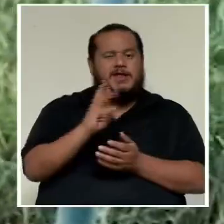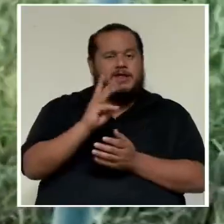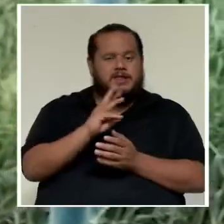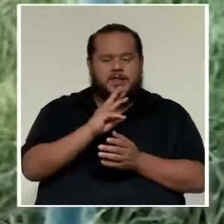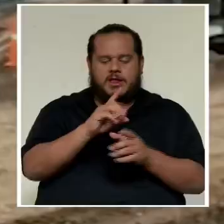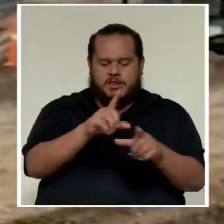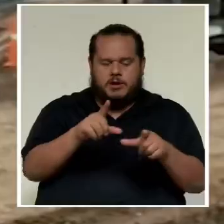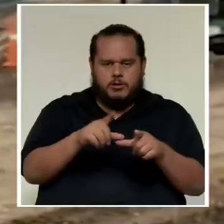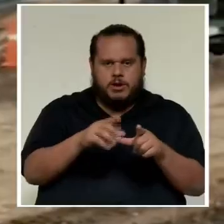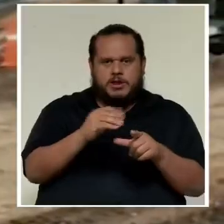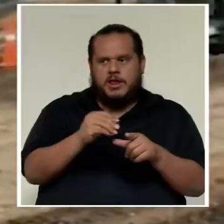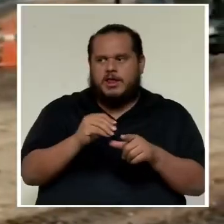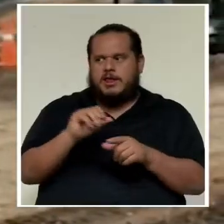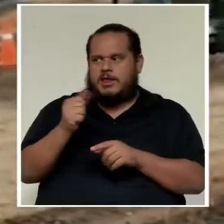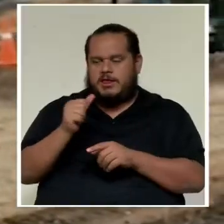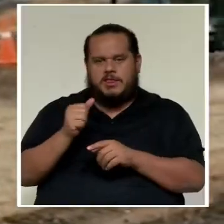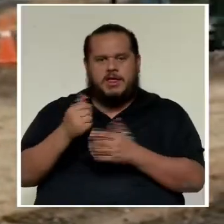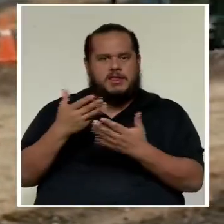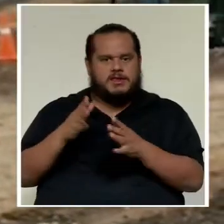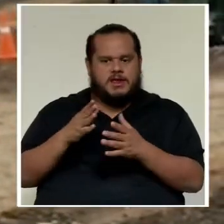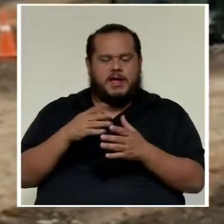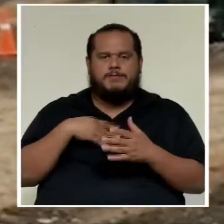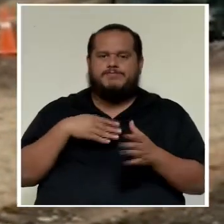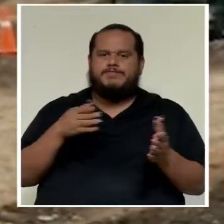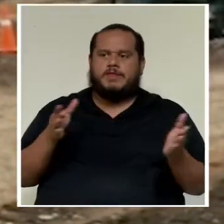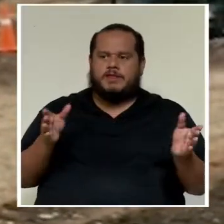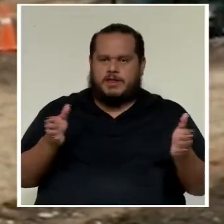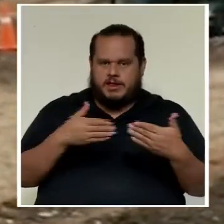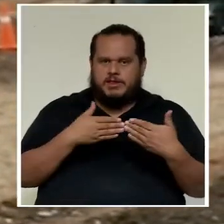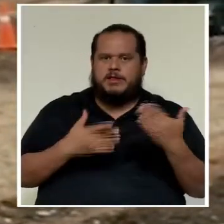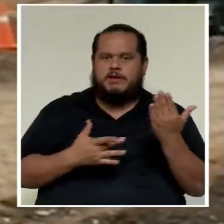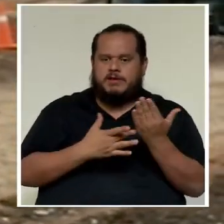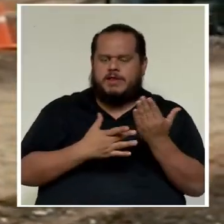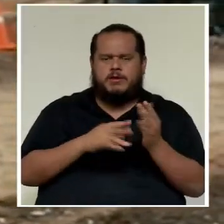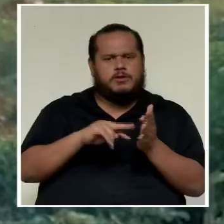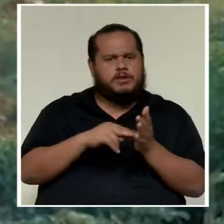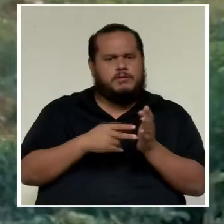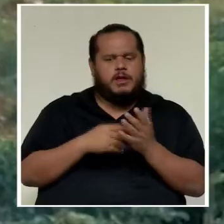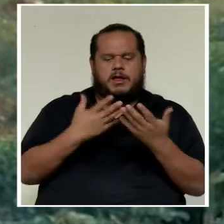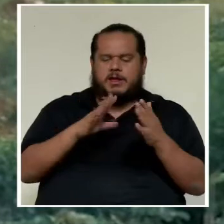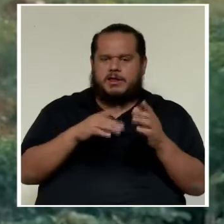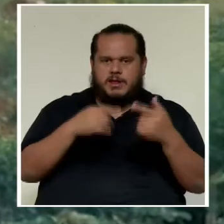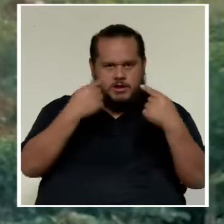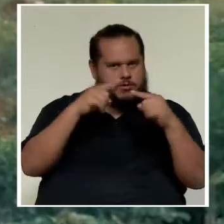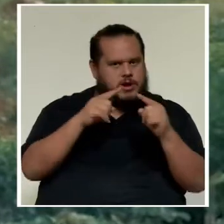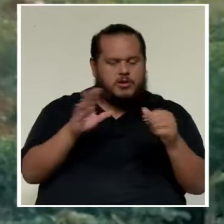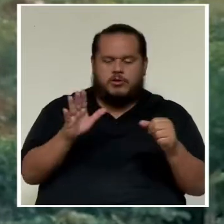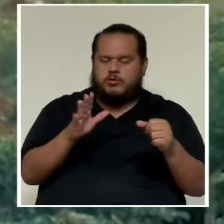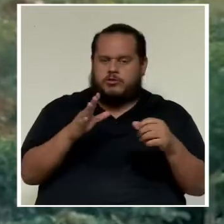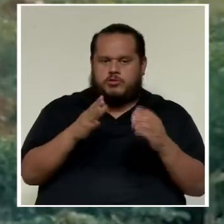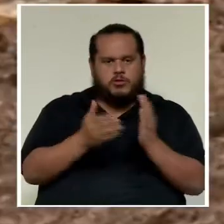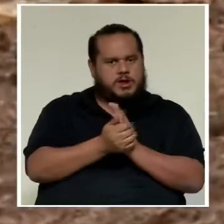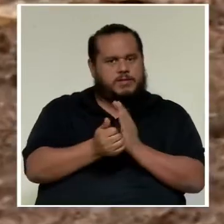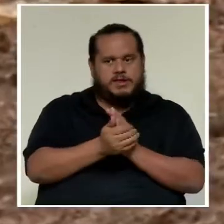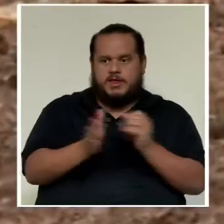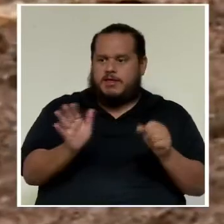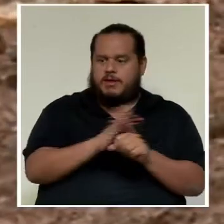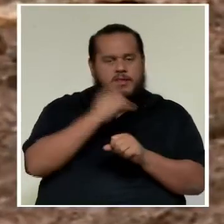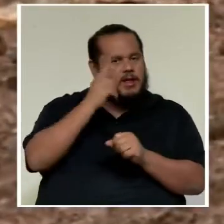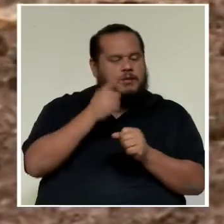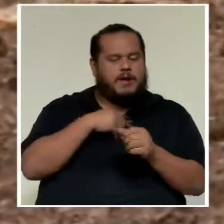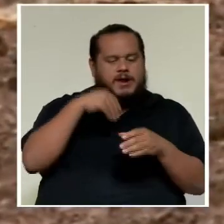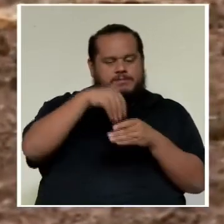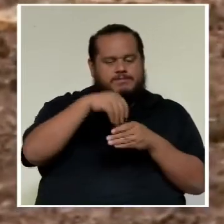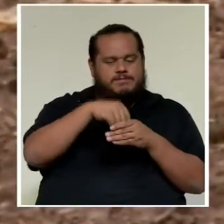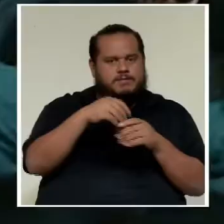rellenos y 10 vertederos ya se encuentran en cierre técnico, es decir, que han alcanzado su capacidad máxima para recibir basura, lo